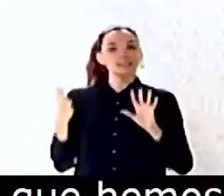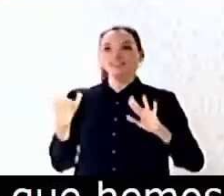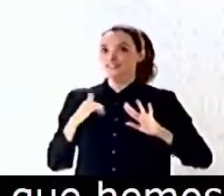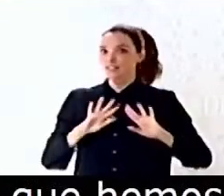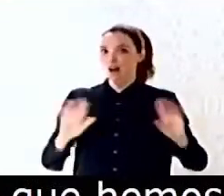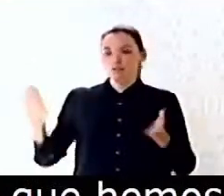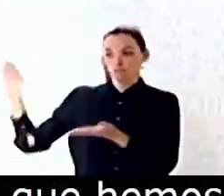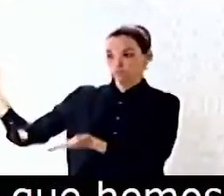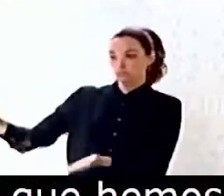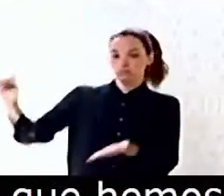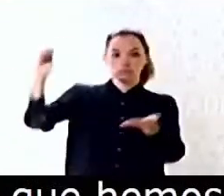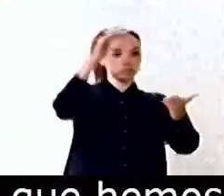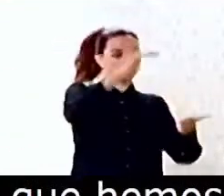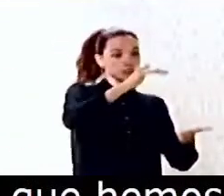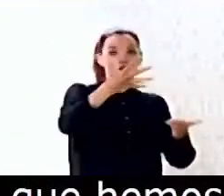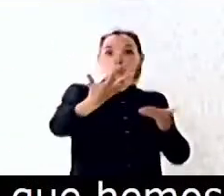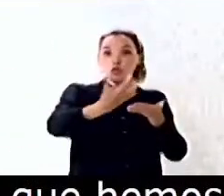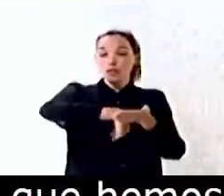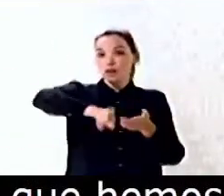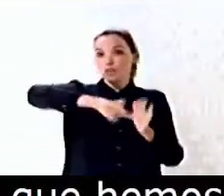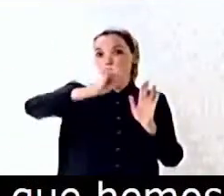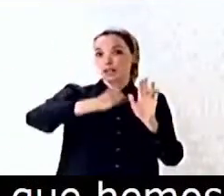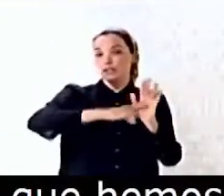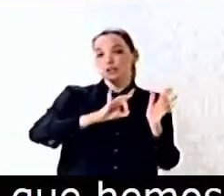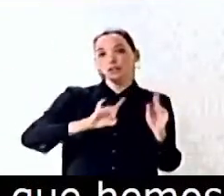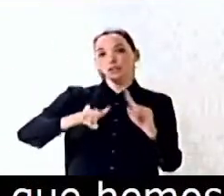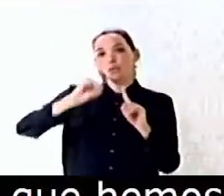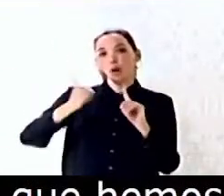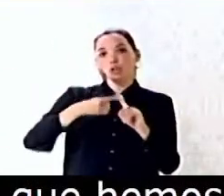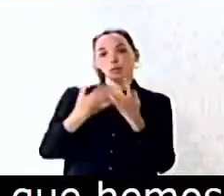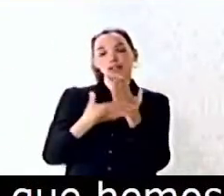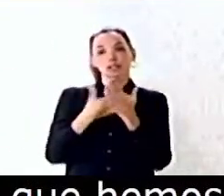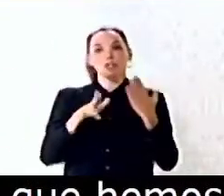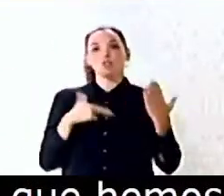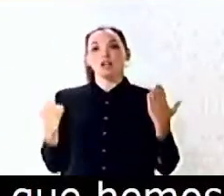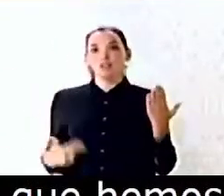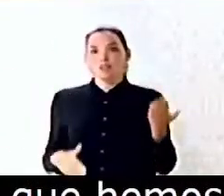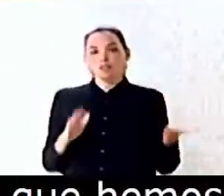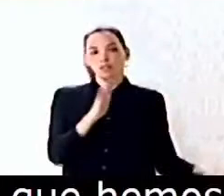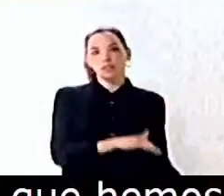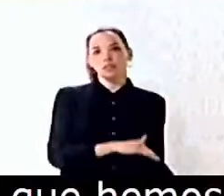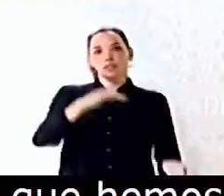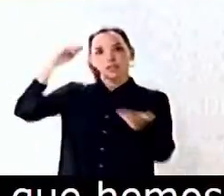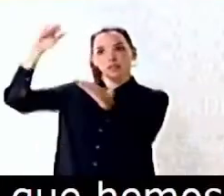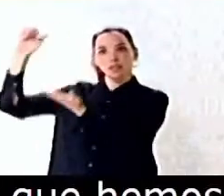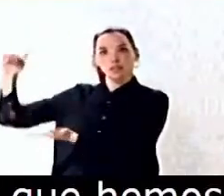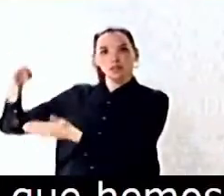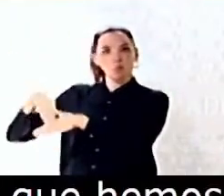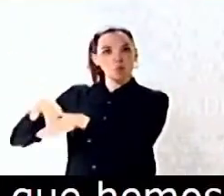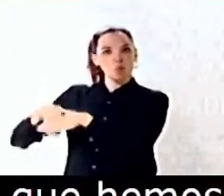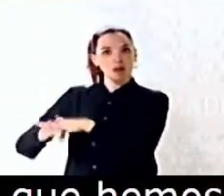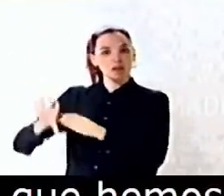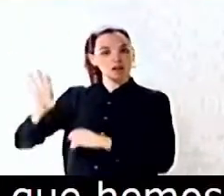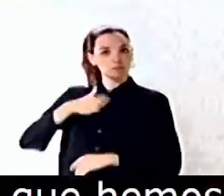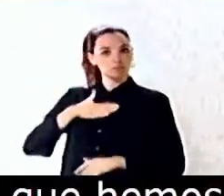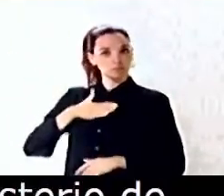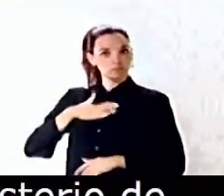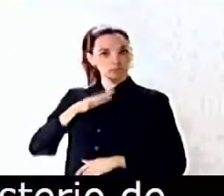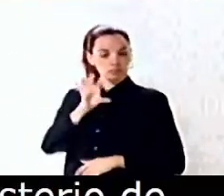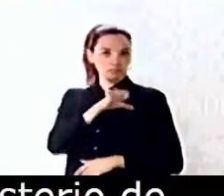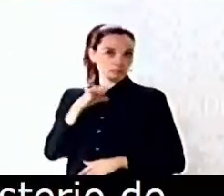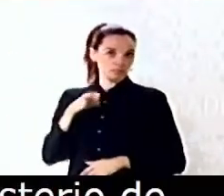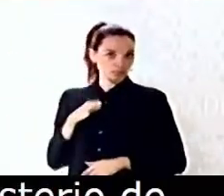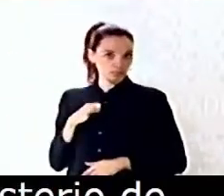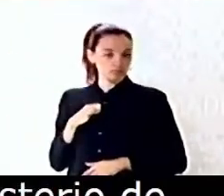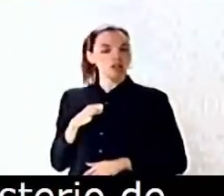esas vacunas, todas esas vacunas que se han devuelto al Ministerio de Sanidad y que teníamos en el estocaje de la comunidad autónoma, que evidentemente